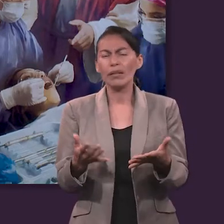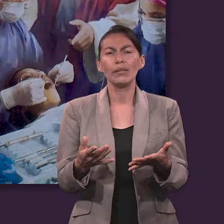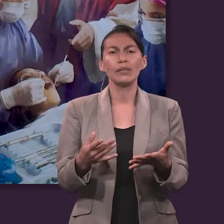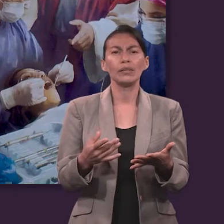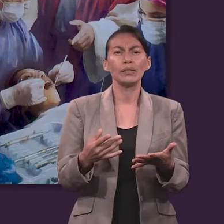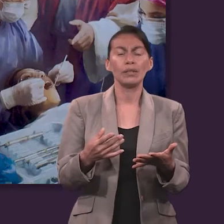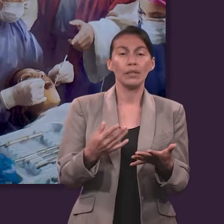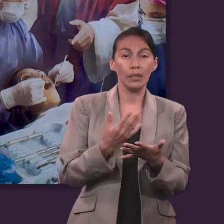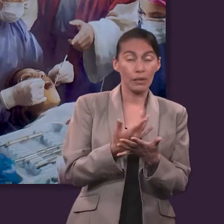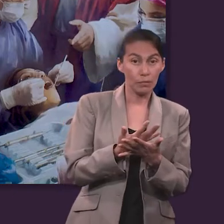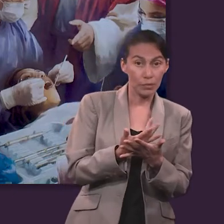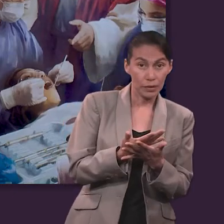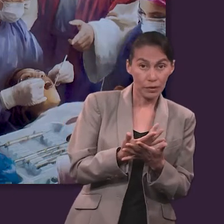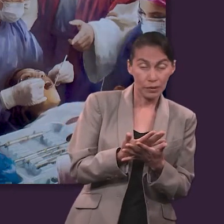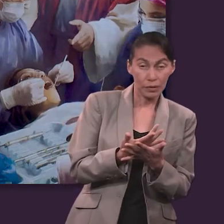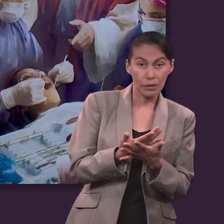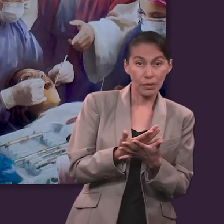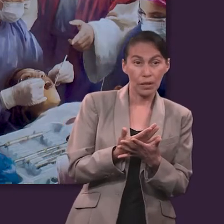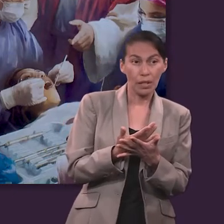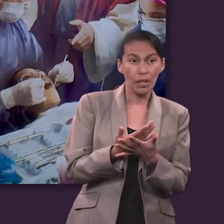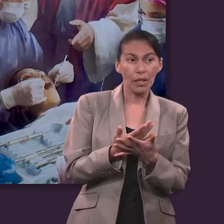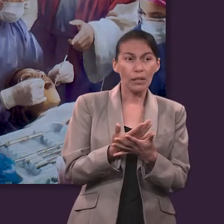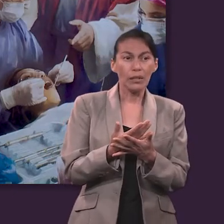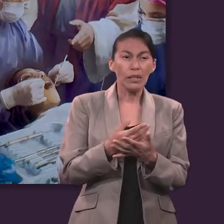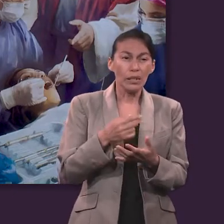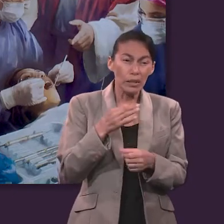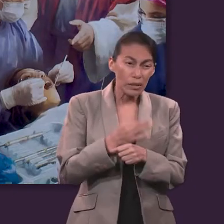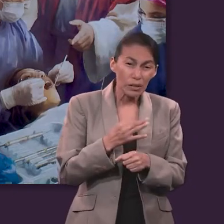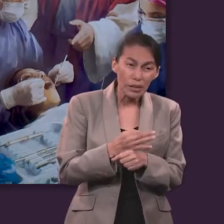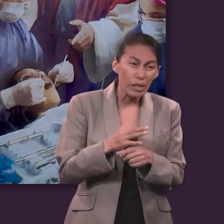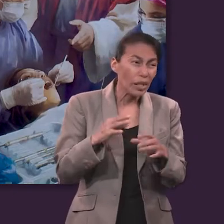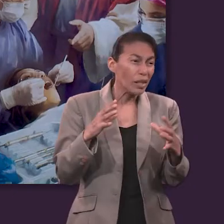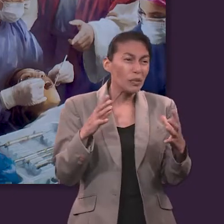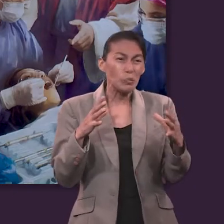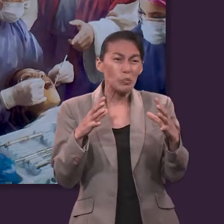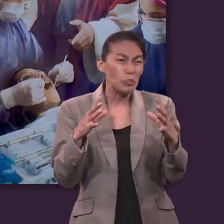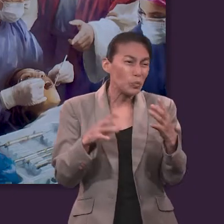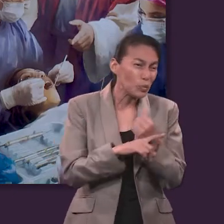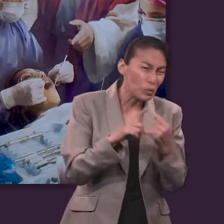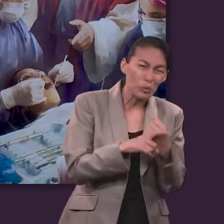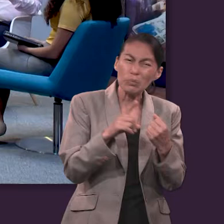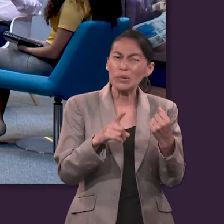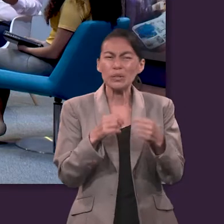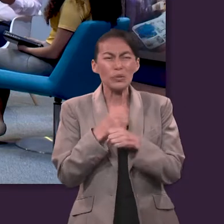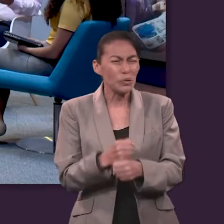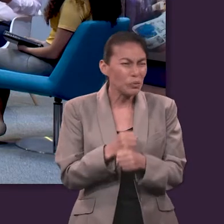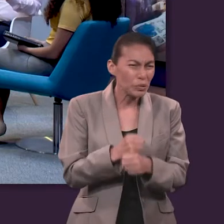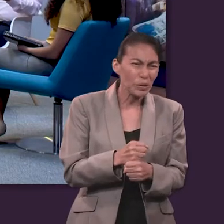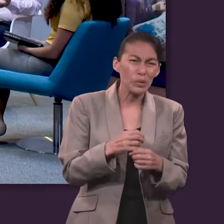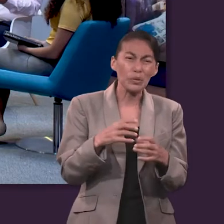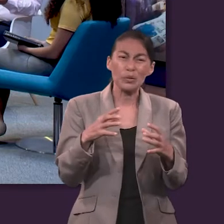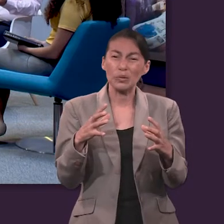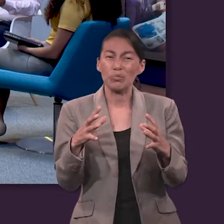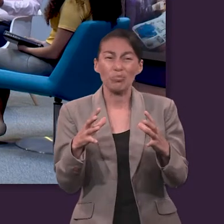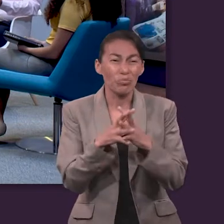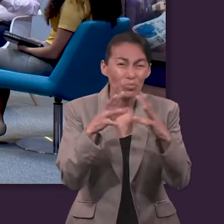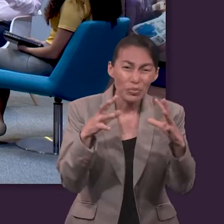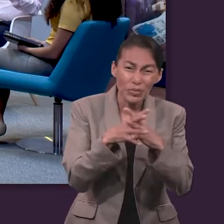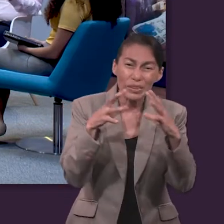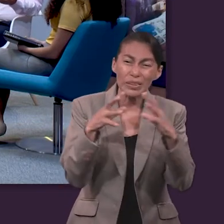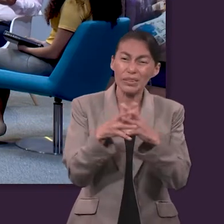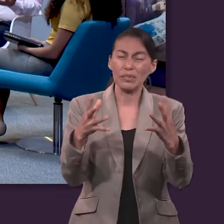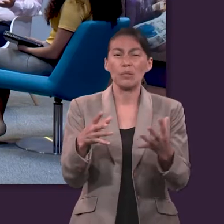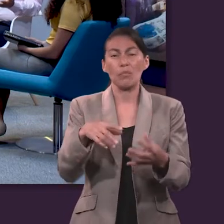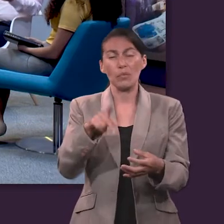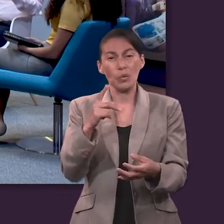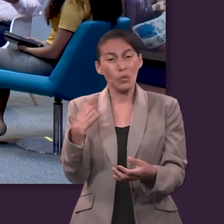de la esperanza, podemos, porque la esperanza viene en medio del gran conflicto. Entonces, en la naturaleza podemos